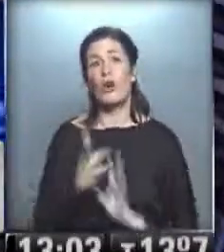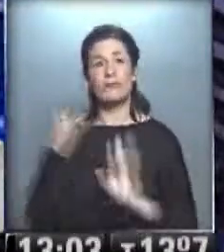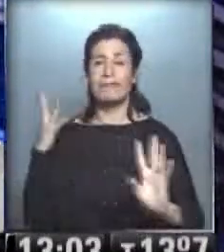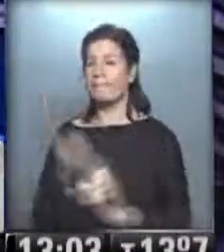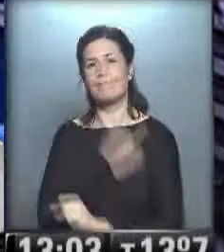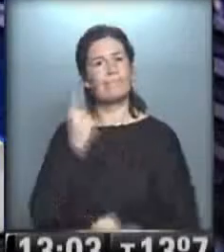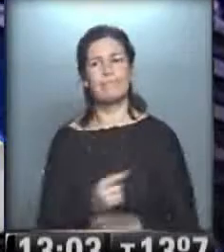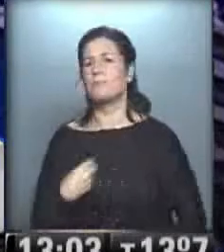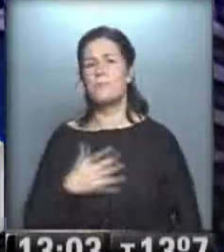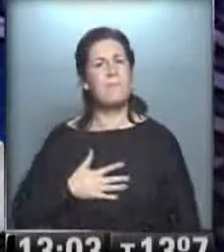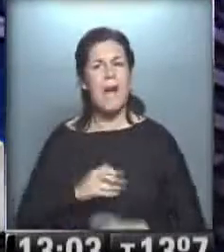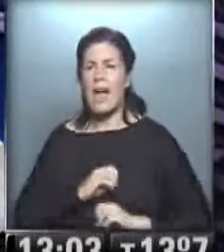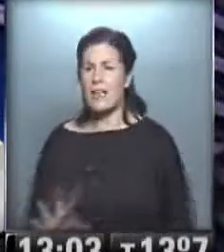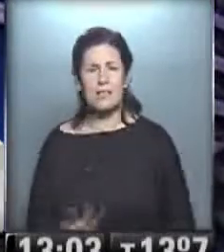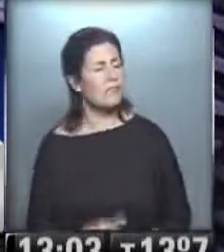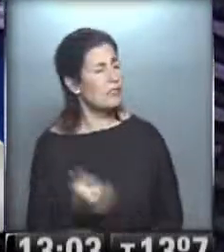36